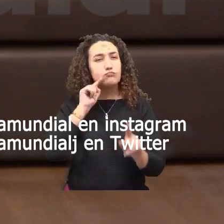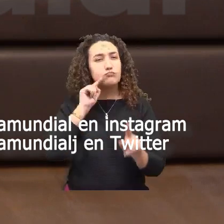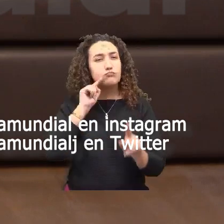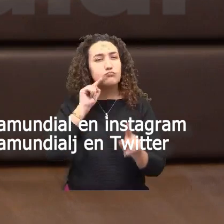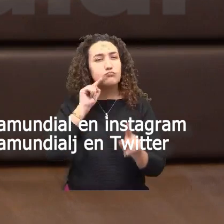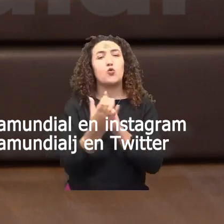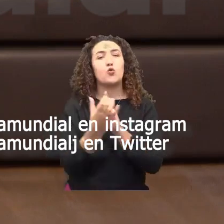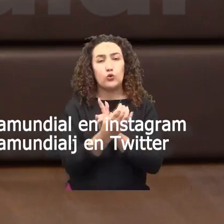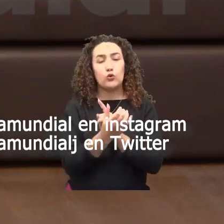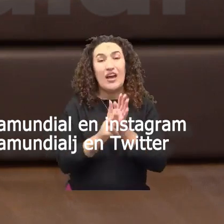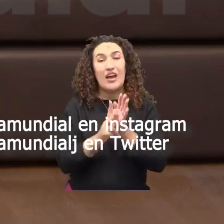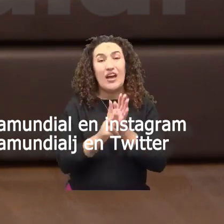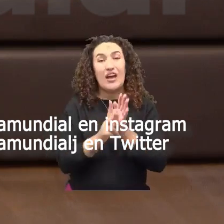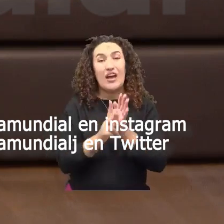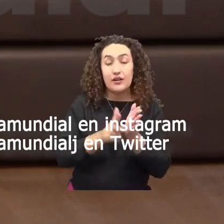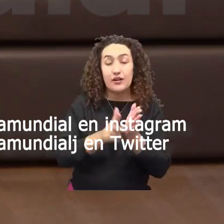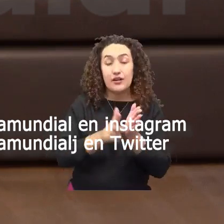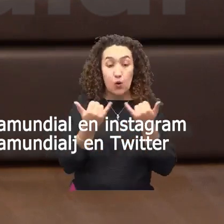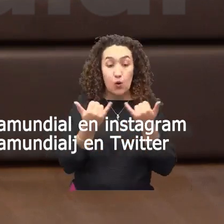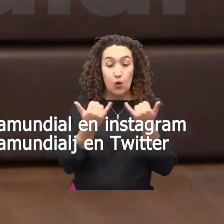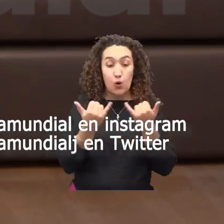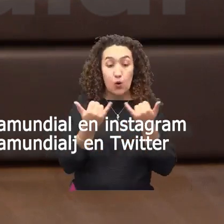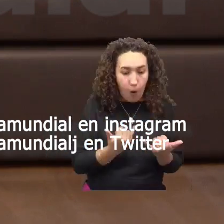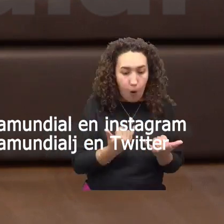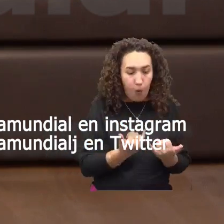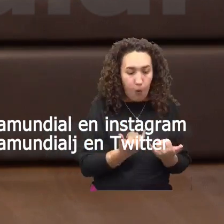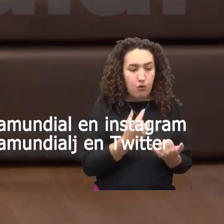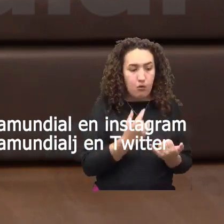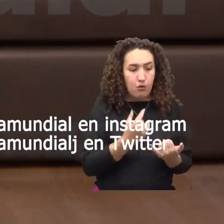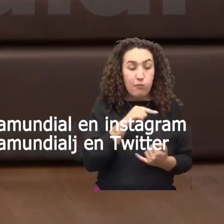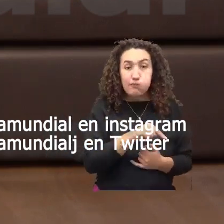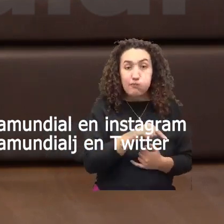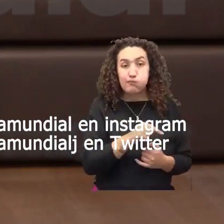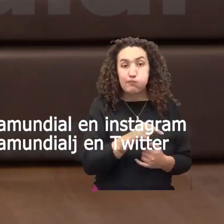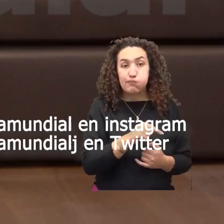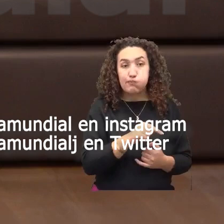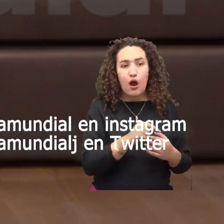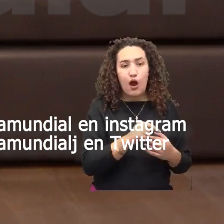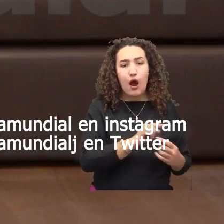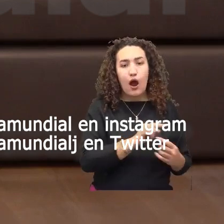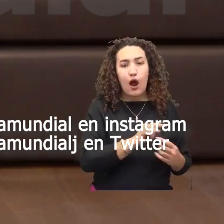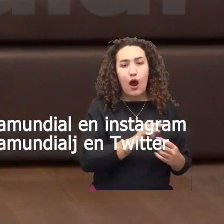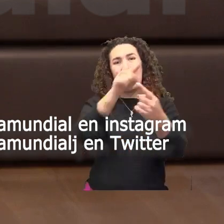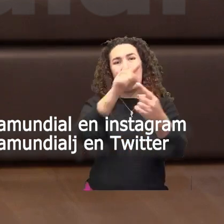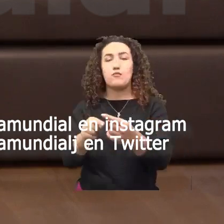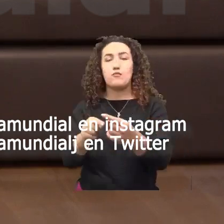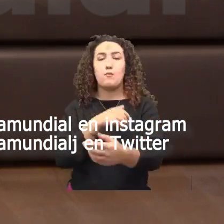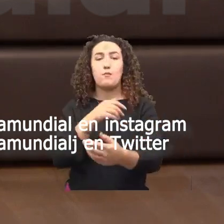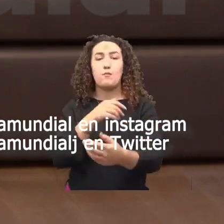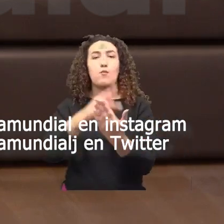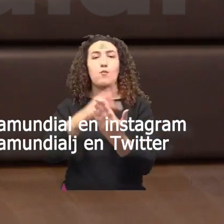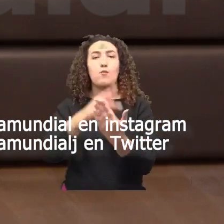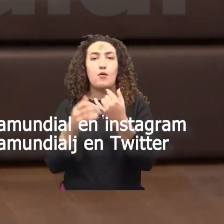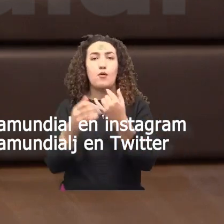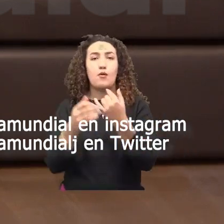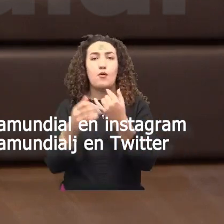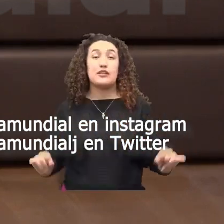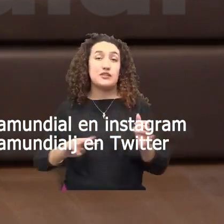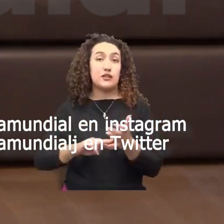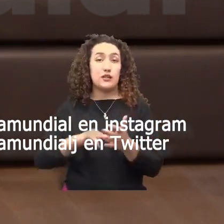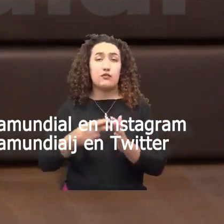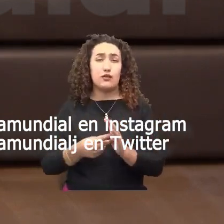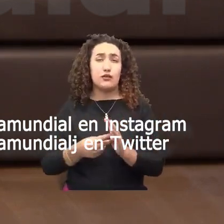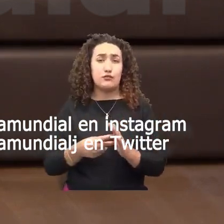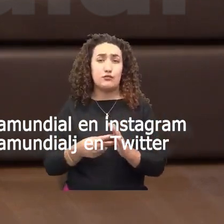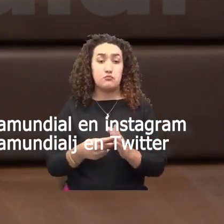ya hasta el momento que el proyecto termine, es decir, en muchísimos, muchísimos, muchísimos años.